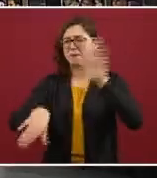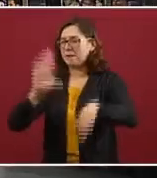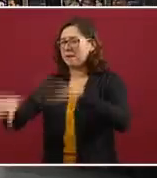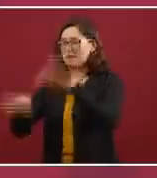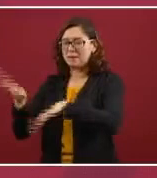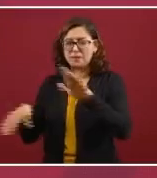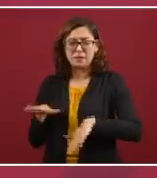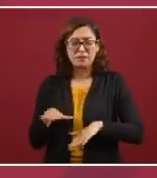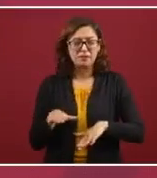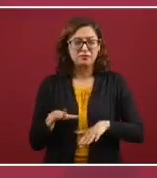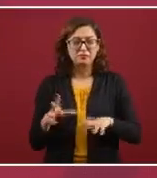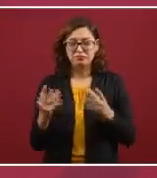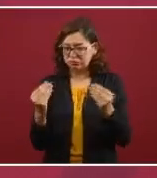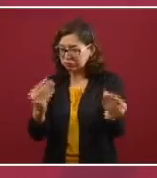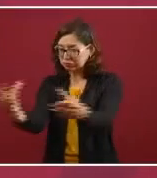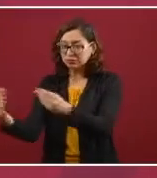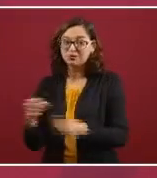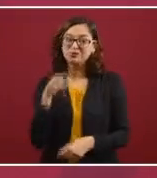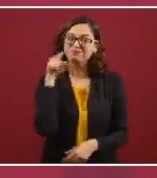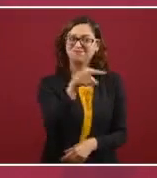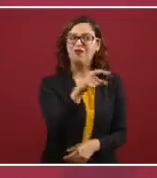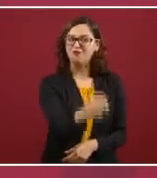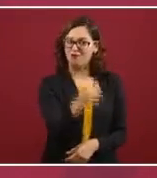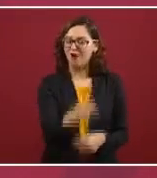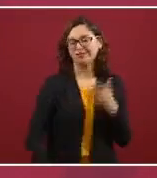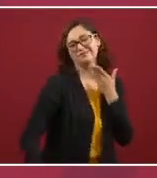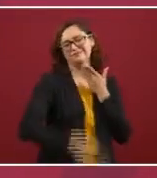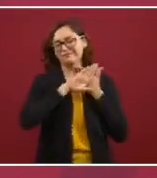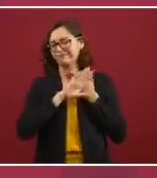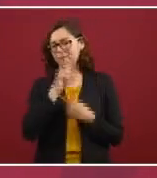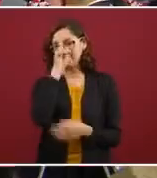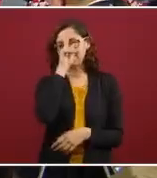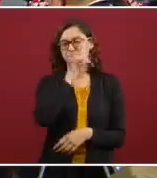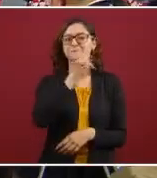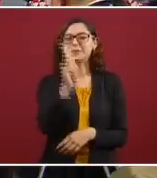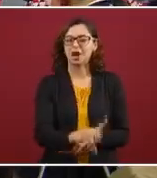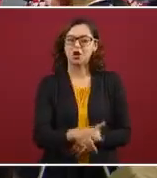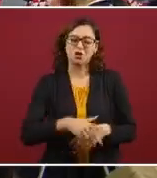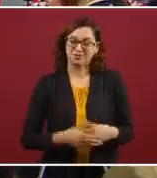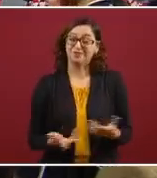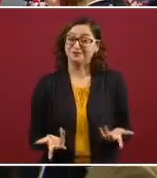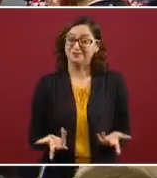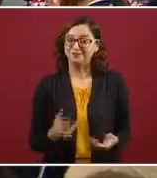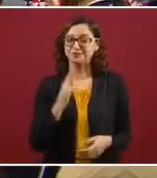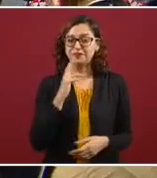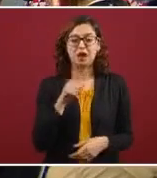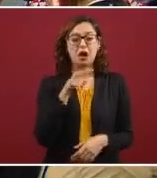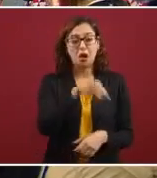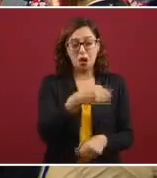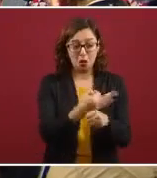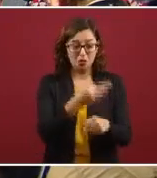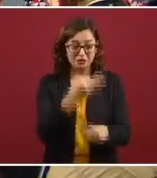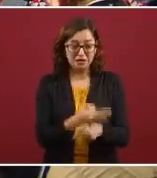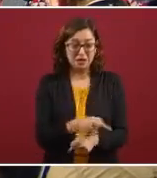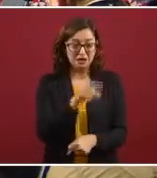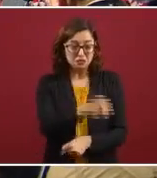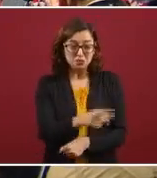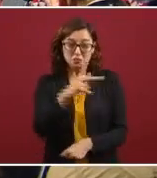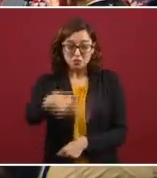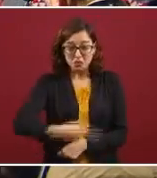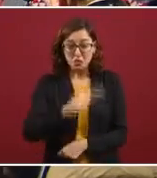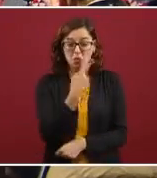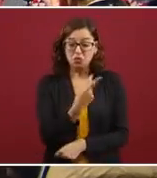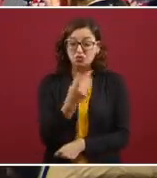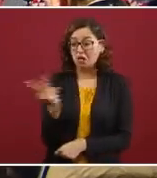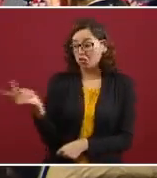masacre. Entonces, no estarían hablando de la renuncia, a